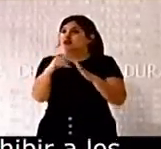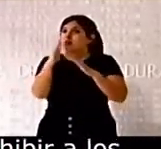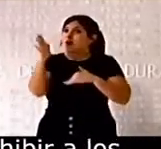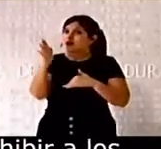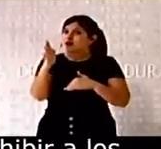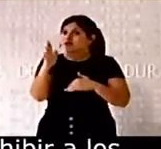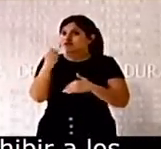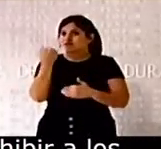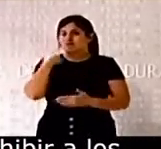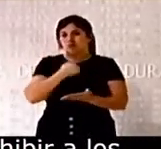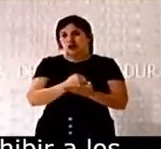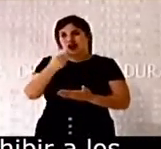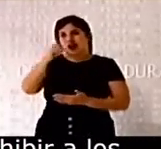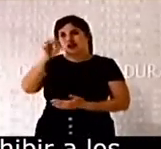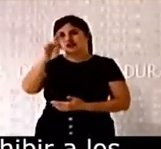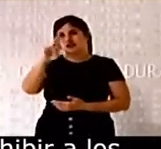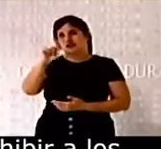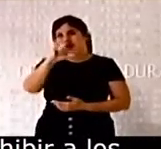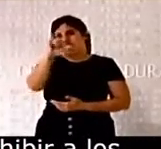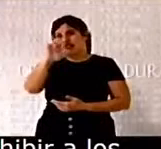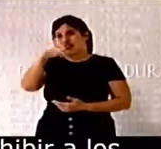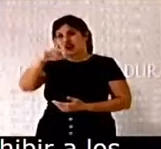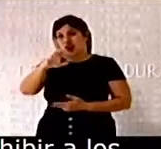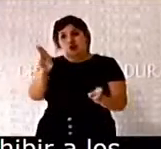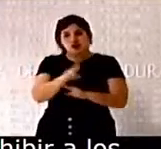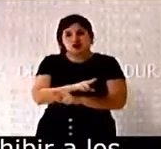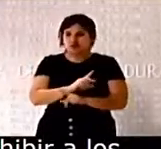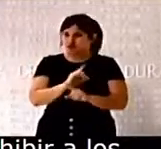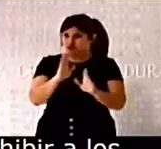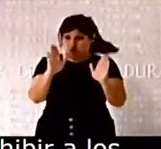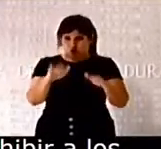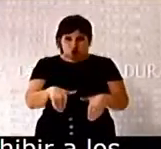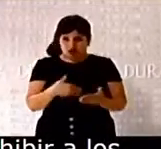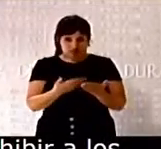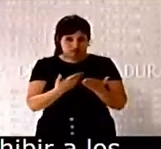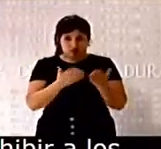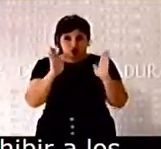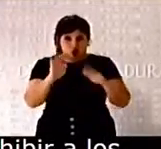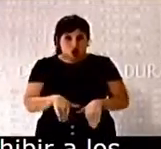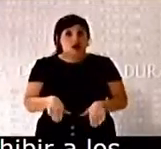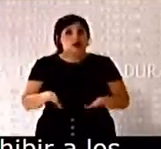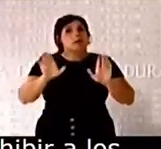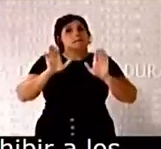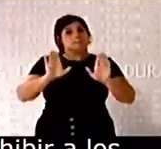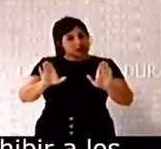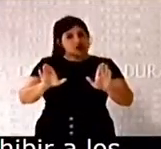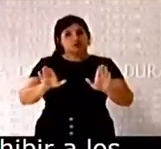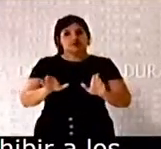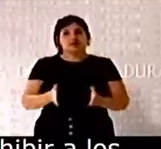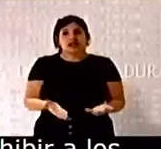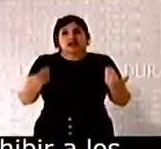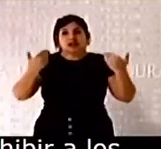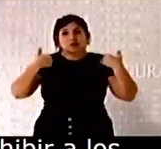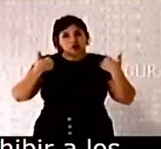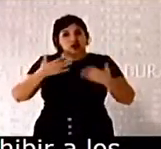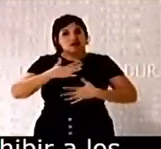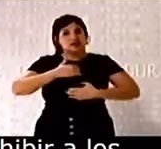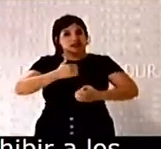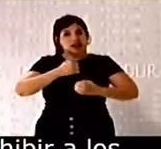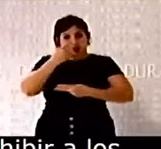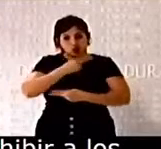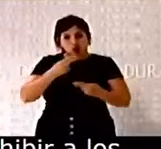ponencia de vacunas, cuando la Comisión de Salud Pública recomienda que la segunda dosis en los menores de 60